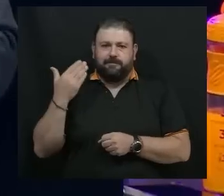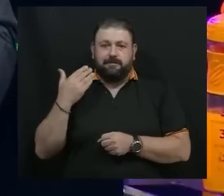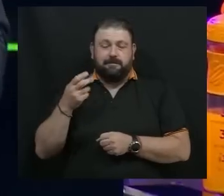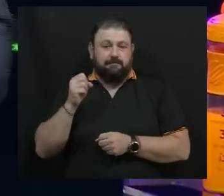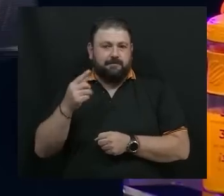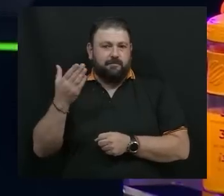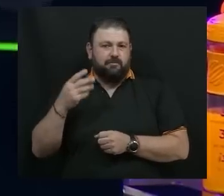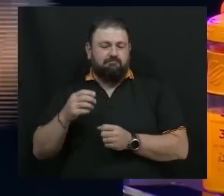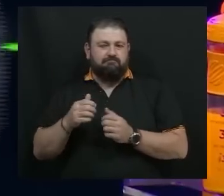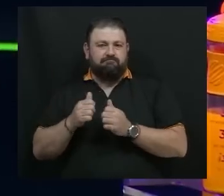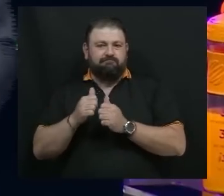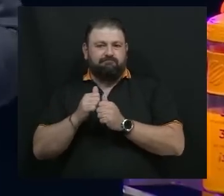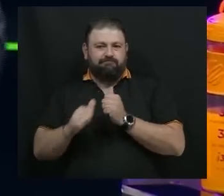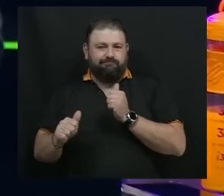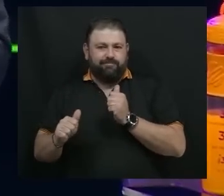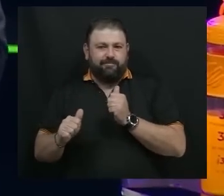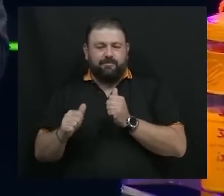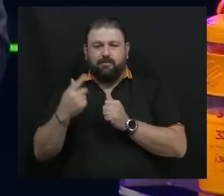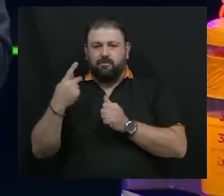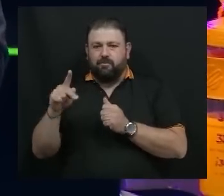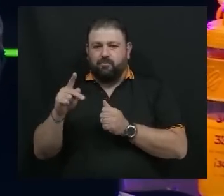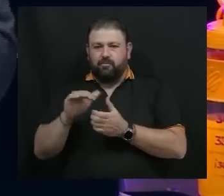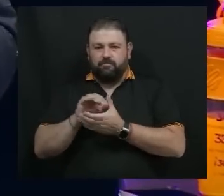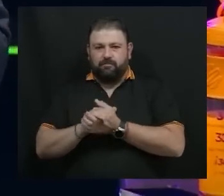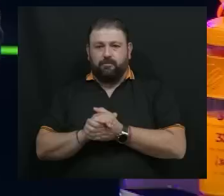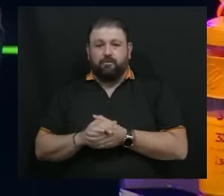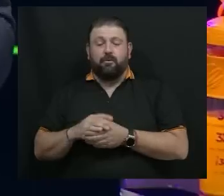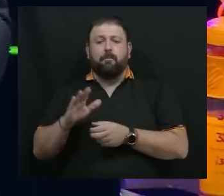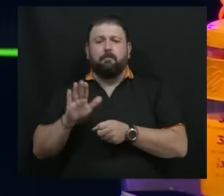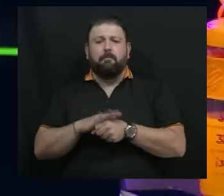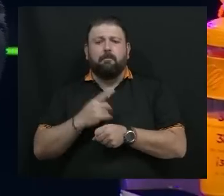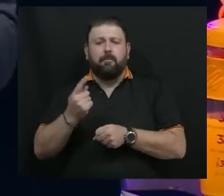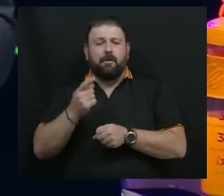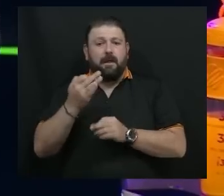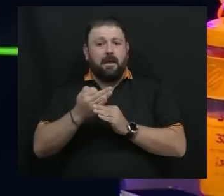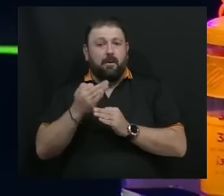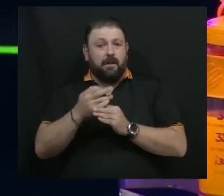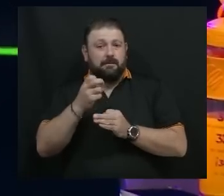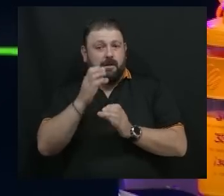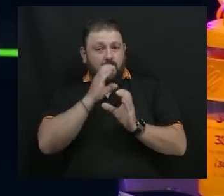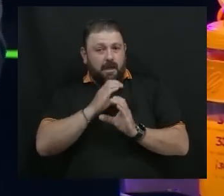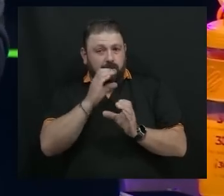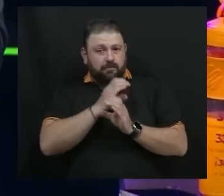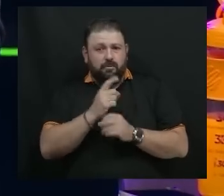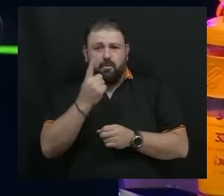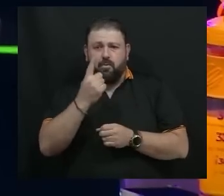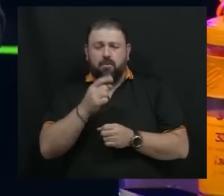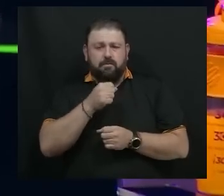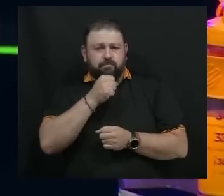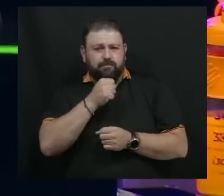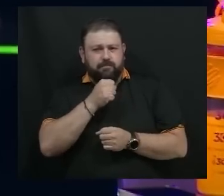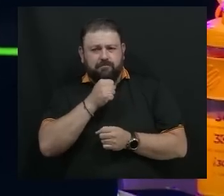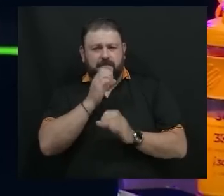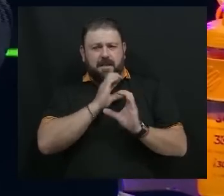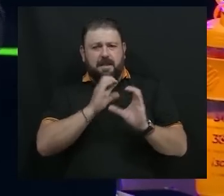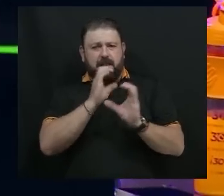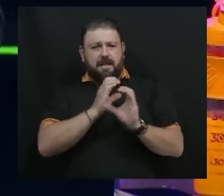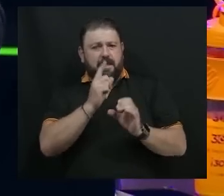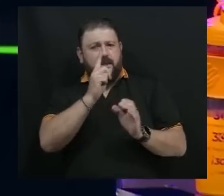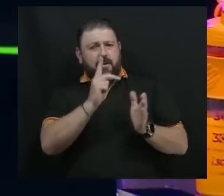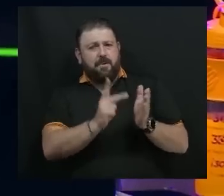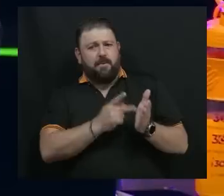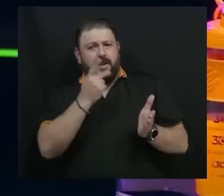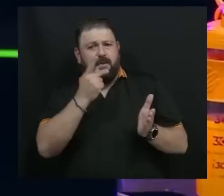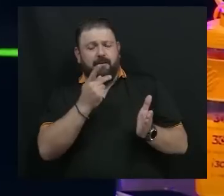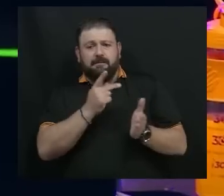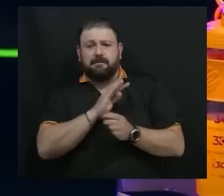Shakira compuso esa canción. ¿Cuánto dinero ha recibido por esa canción? Miles, cientos de miles, millones